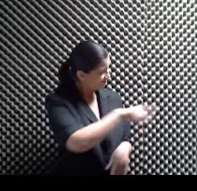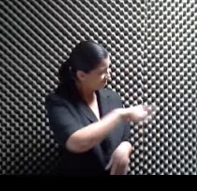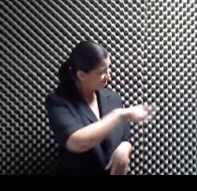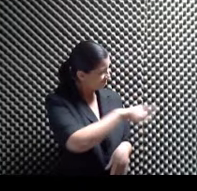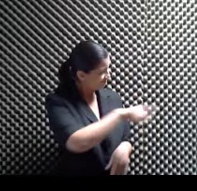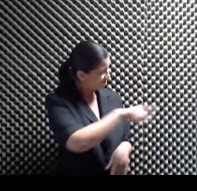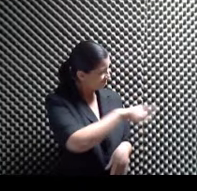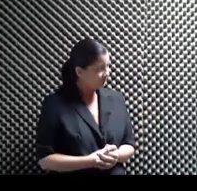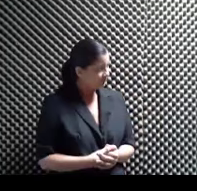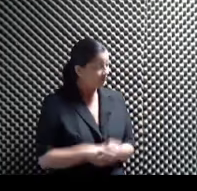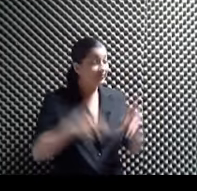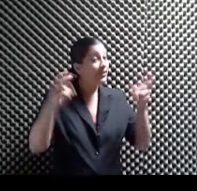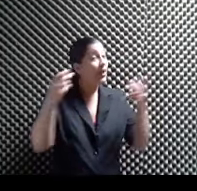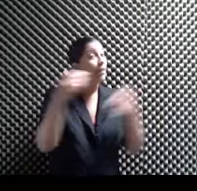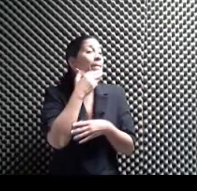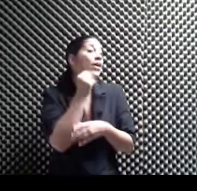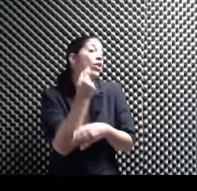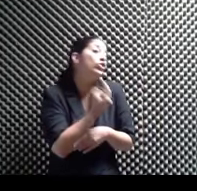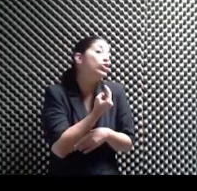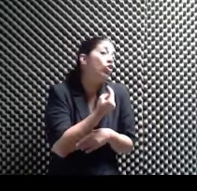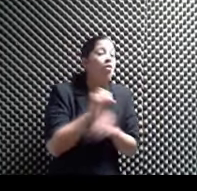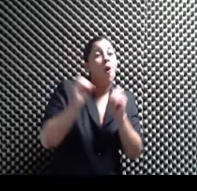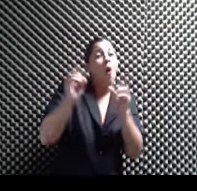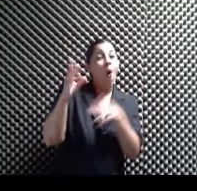Si es mejor sola Que estar mal acompañada